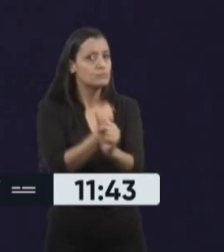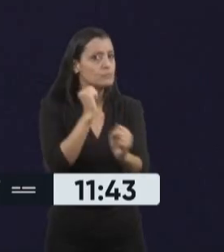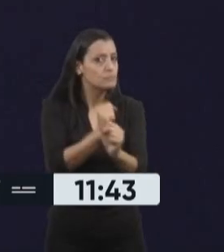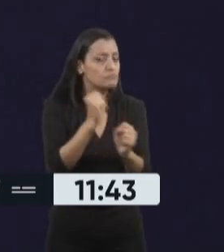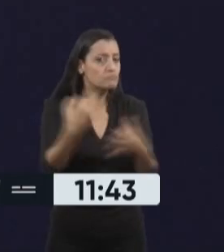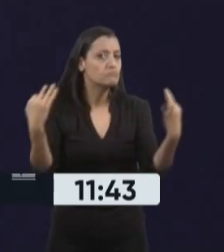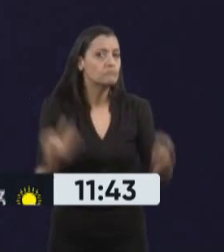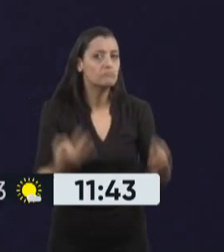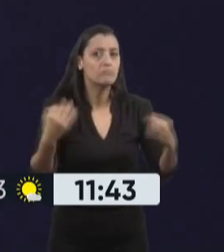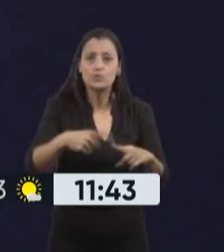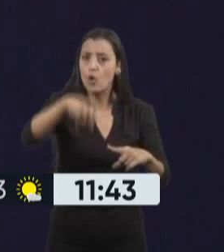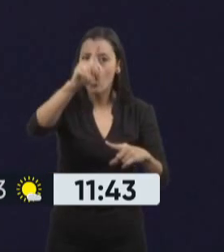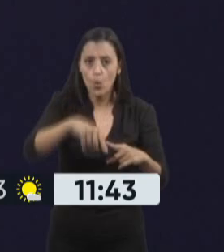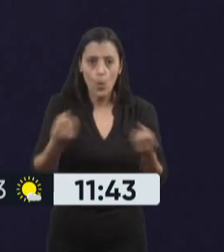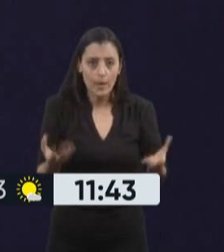ustedes.